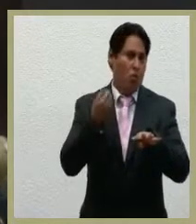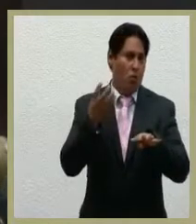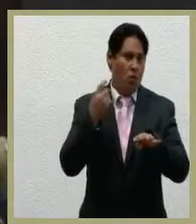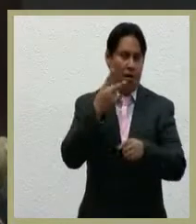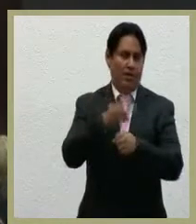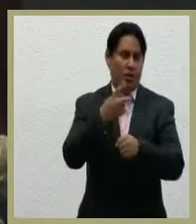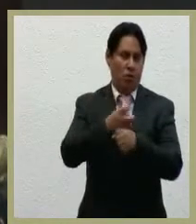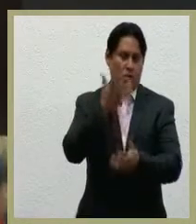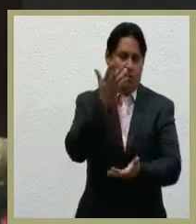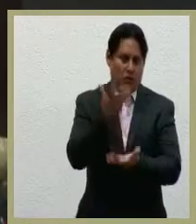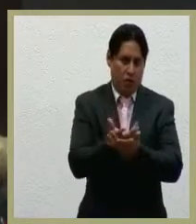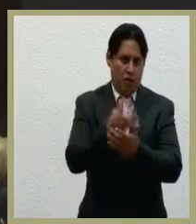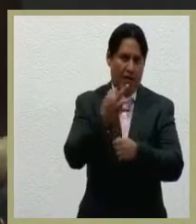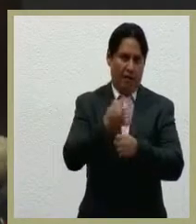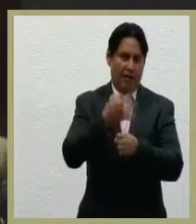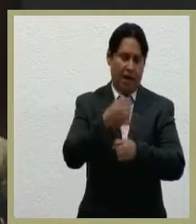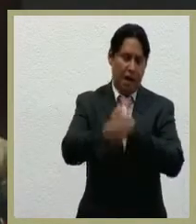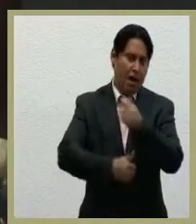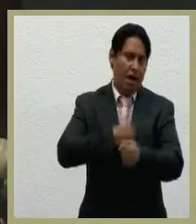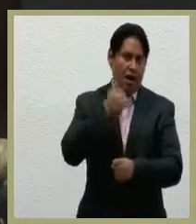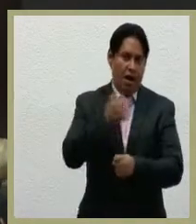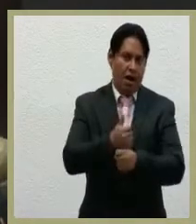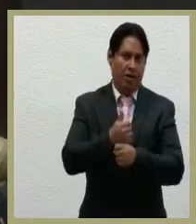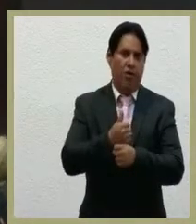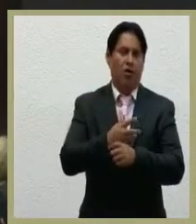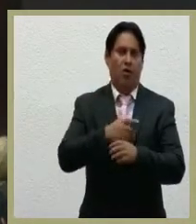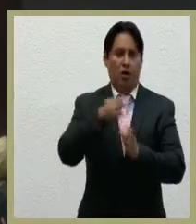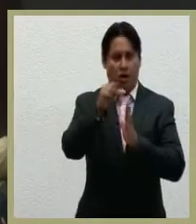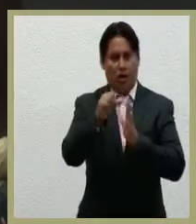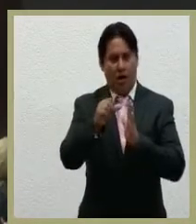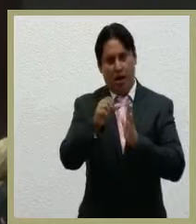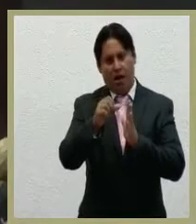segundo receso del tercer año de ejercicio constitucional de esta